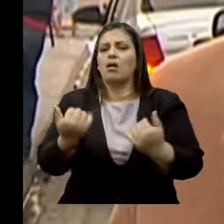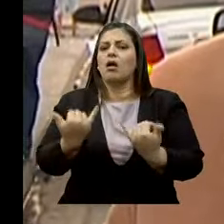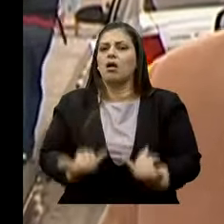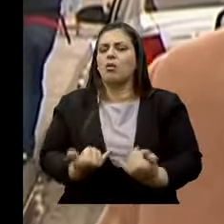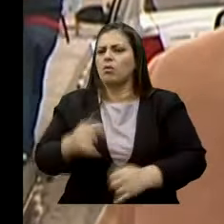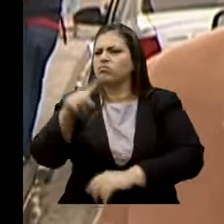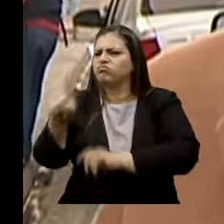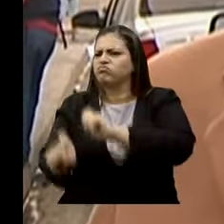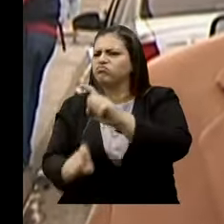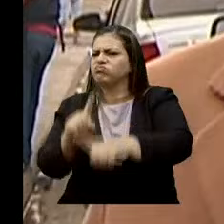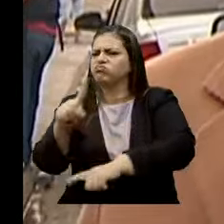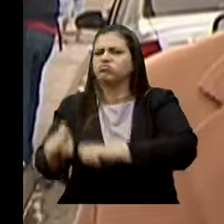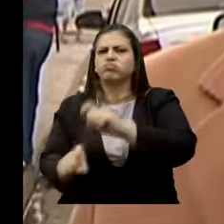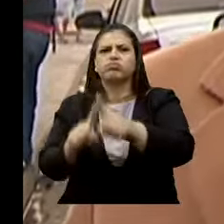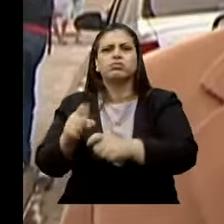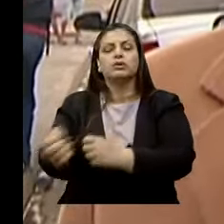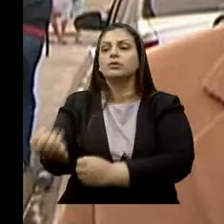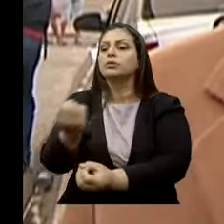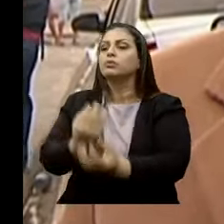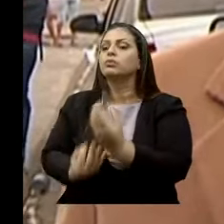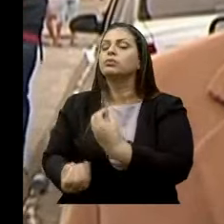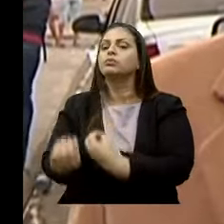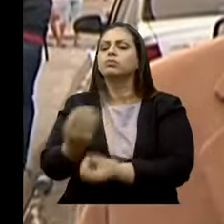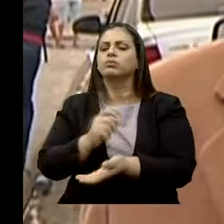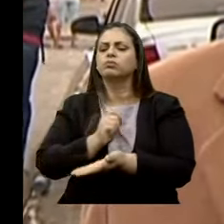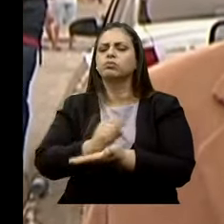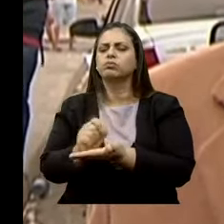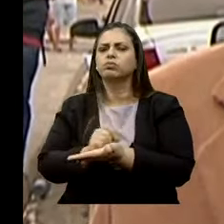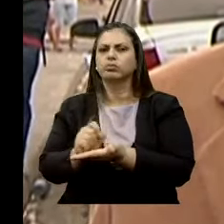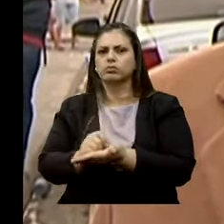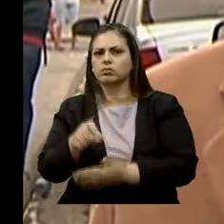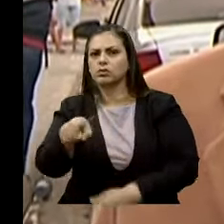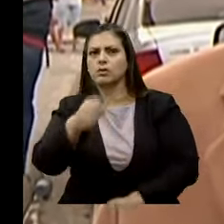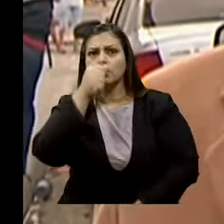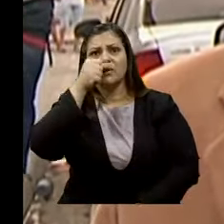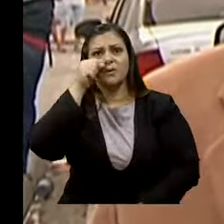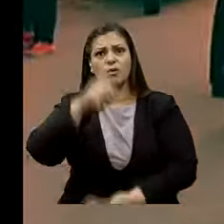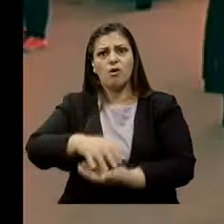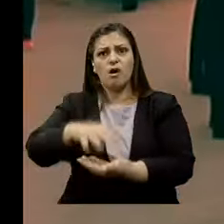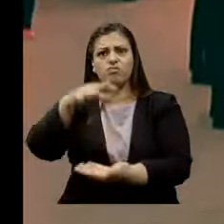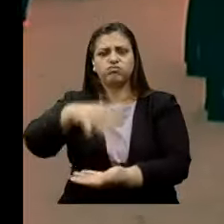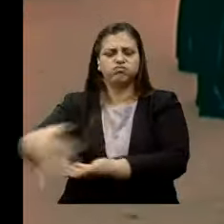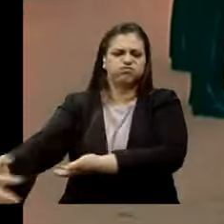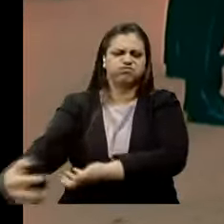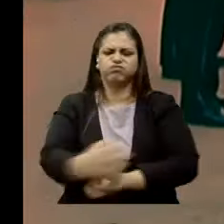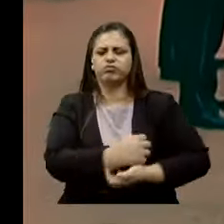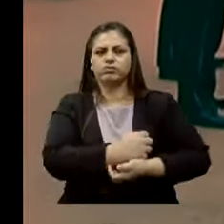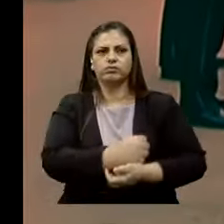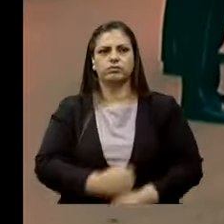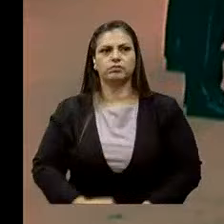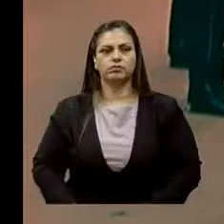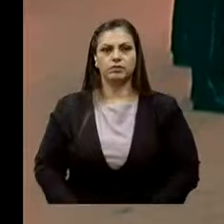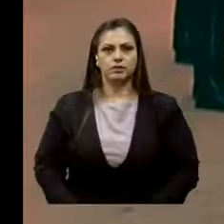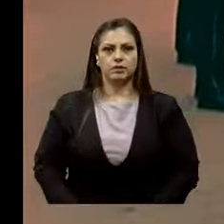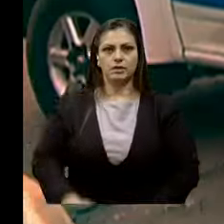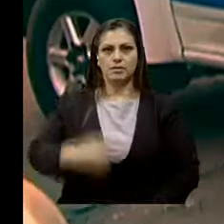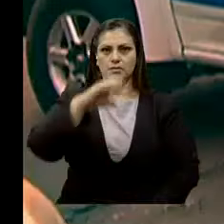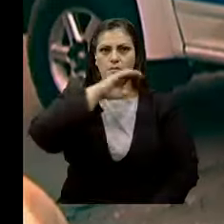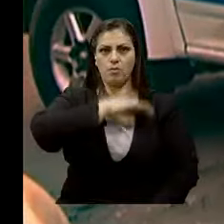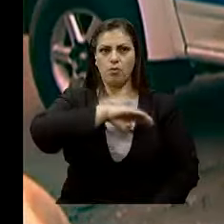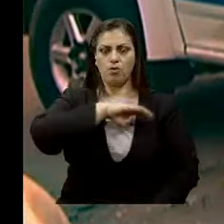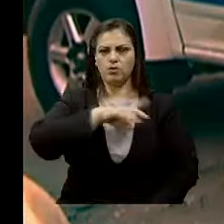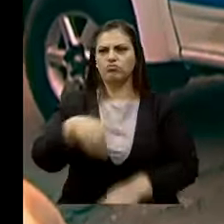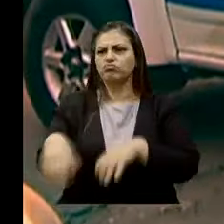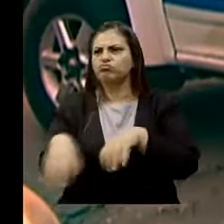domicilio. En este caso también decomisar lo que es la sustancia, lo que es la droga. Con el pasar de los minutos, la policía se retiró del sitio